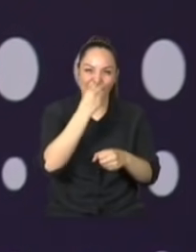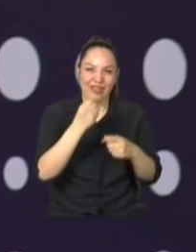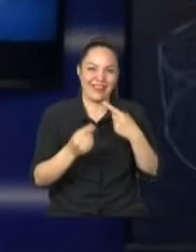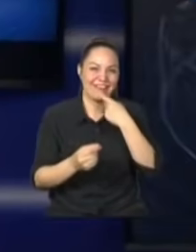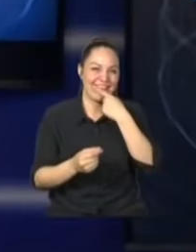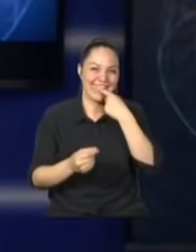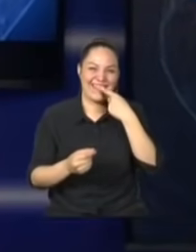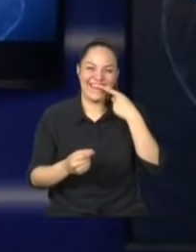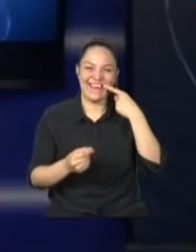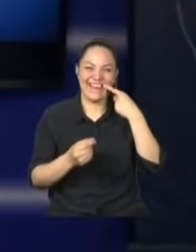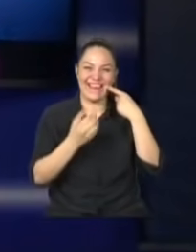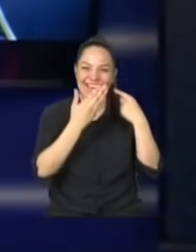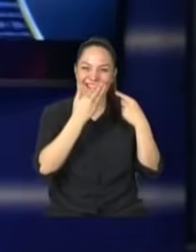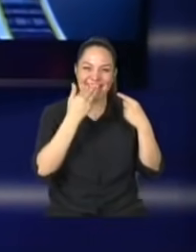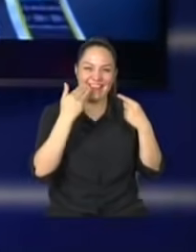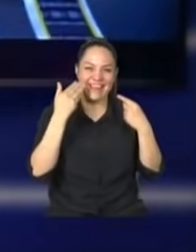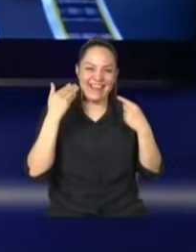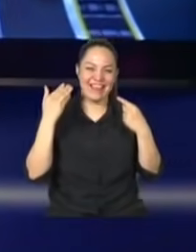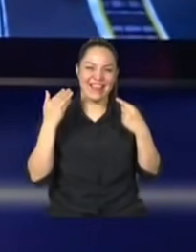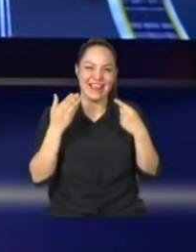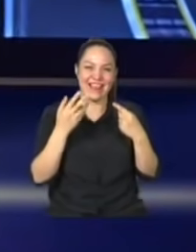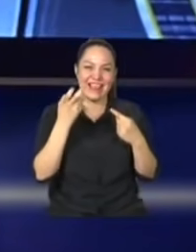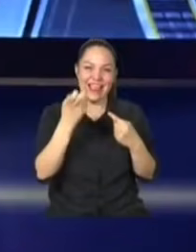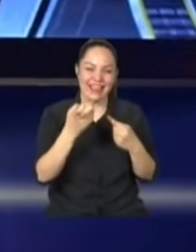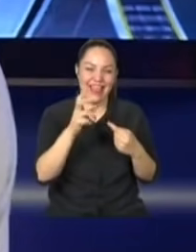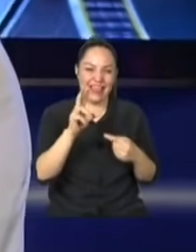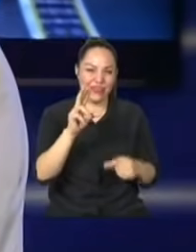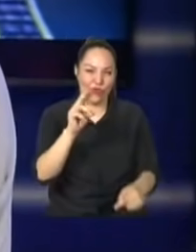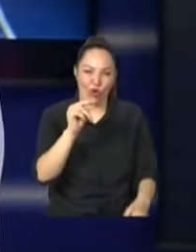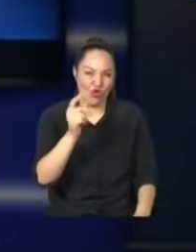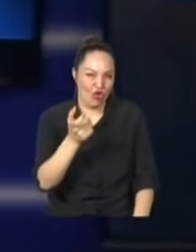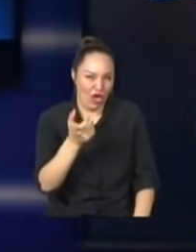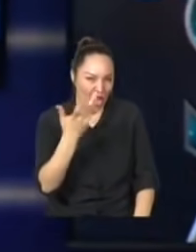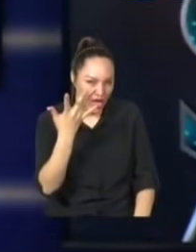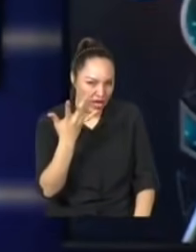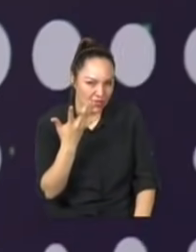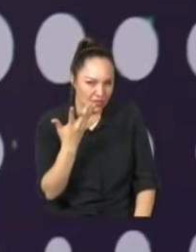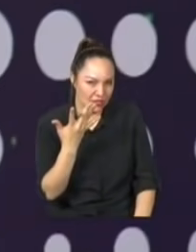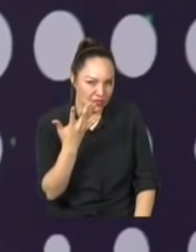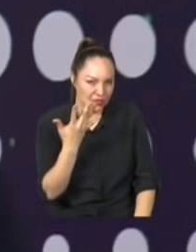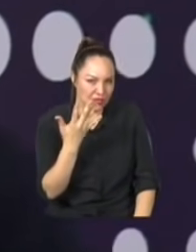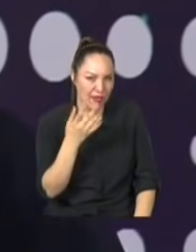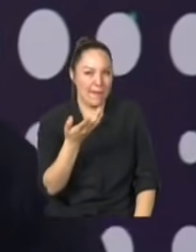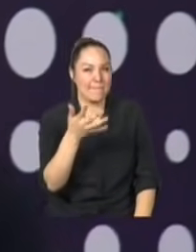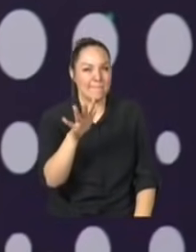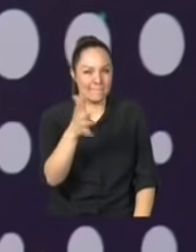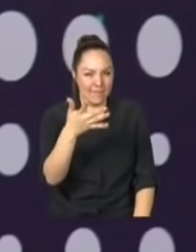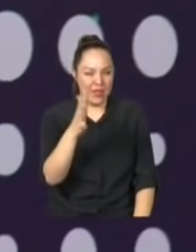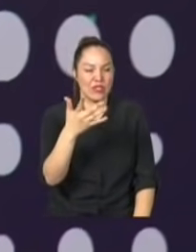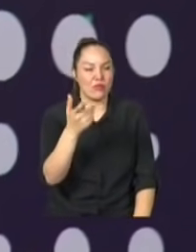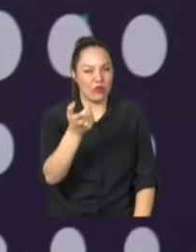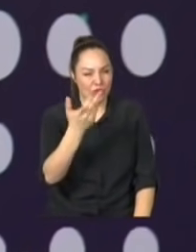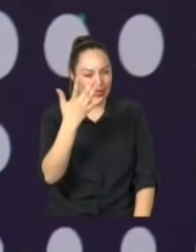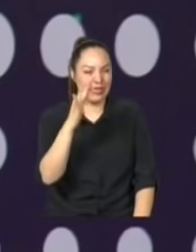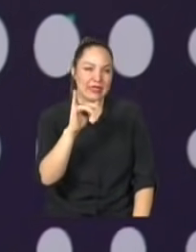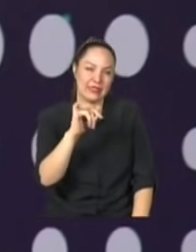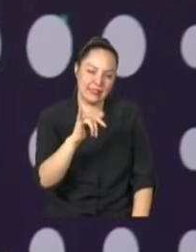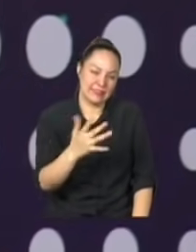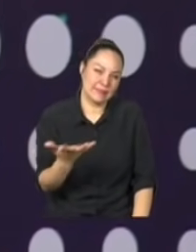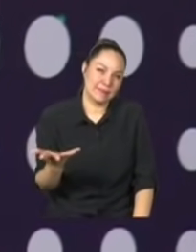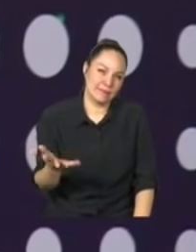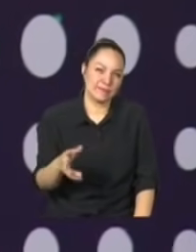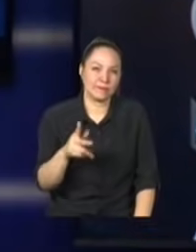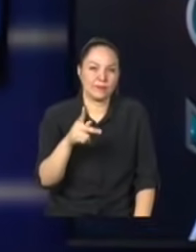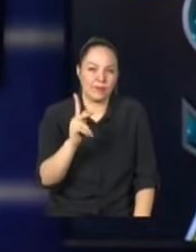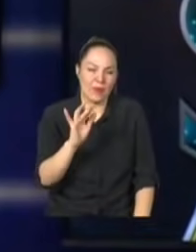parece perfecto. ¿Las carillas no son carillas? Son un poquito carillas, sí, ¿ah?, ¿cómo no? Muy bien, pues yo creo